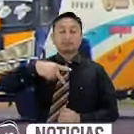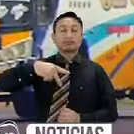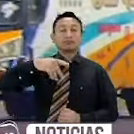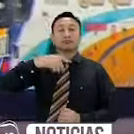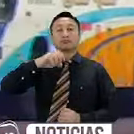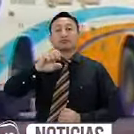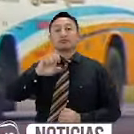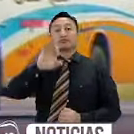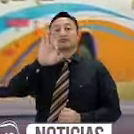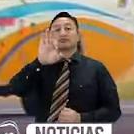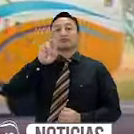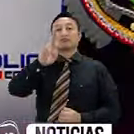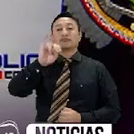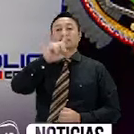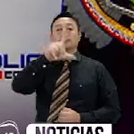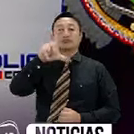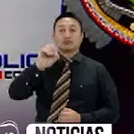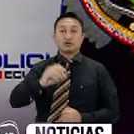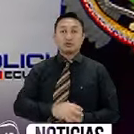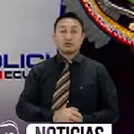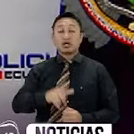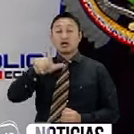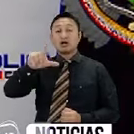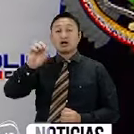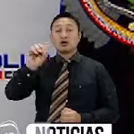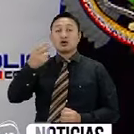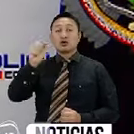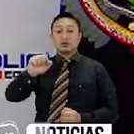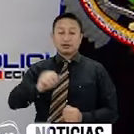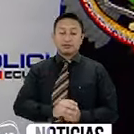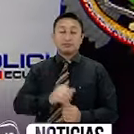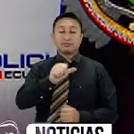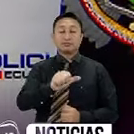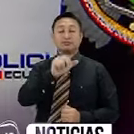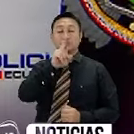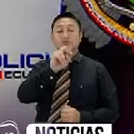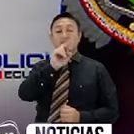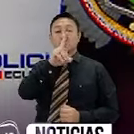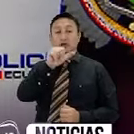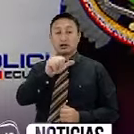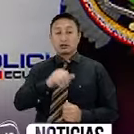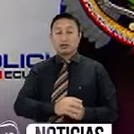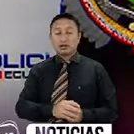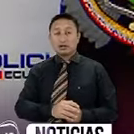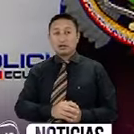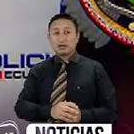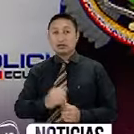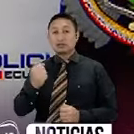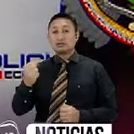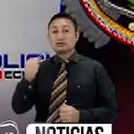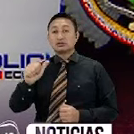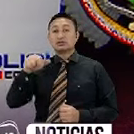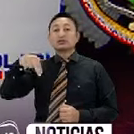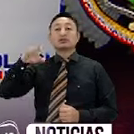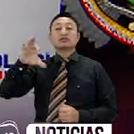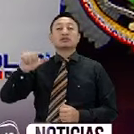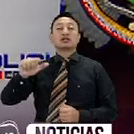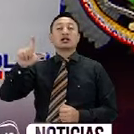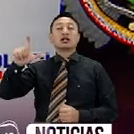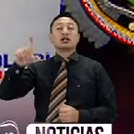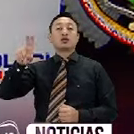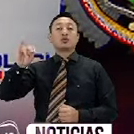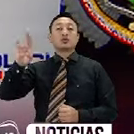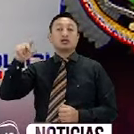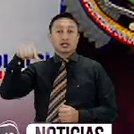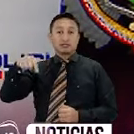vía de Lomas de Sargentilio, lo que es vía La Aurora Salitre y lo que es el sector de Santa Lucía que nos une con Palestina. Son